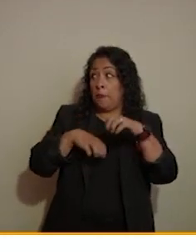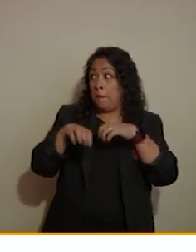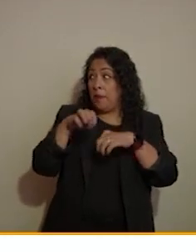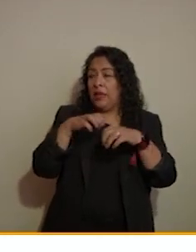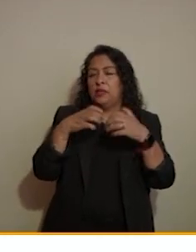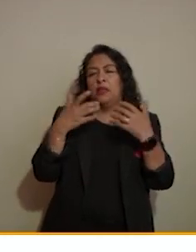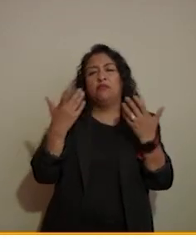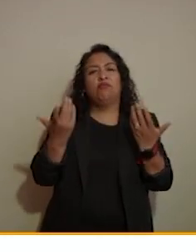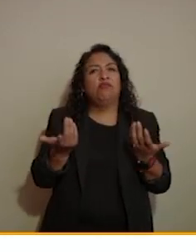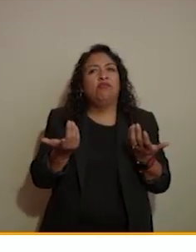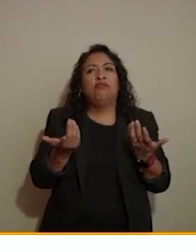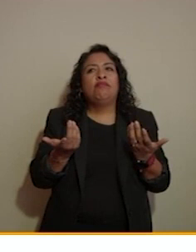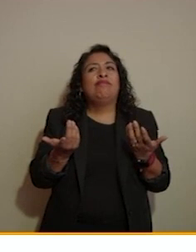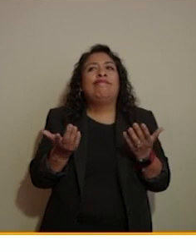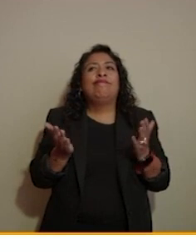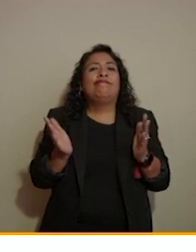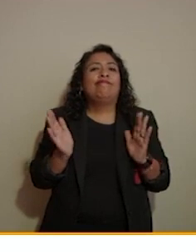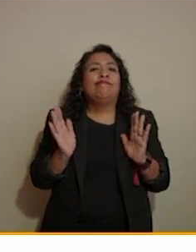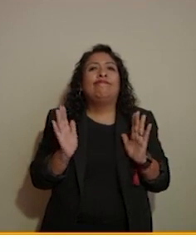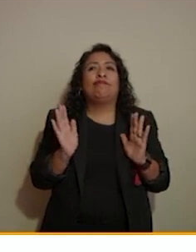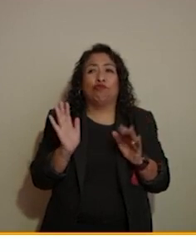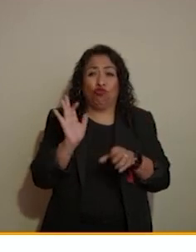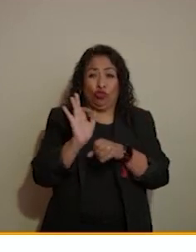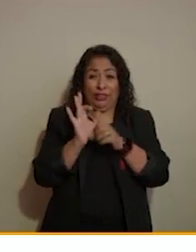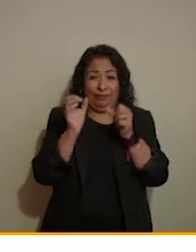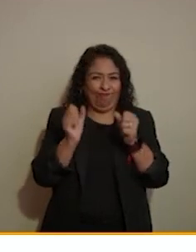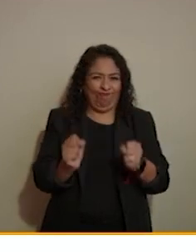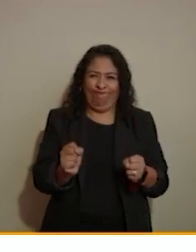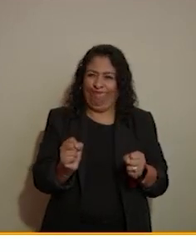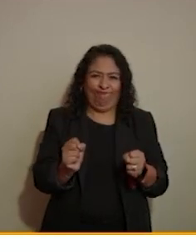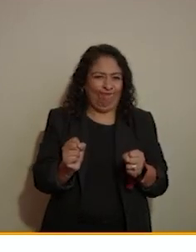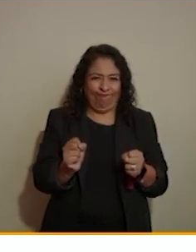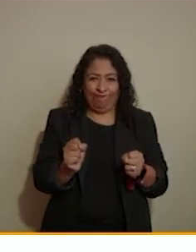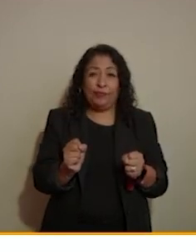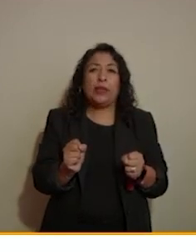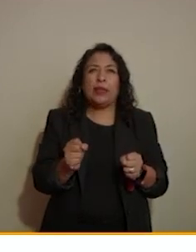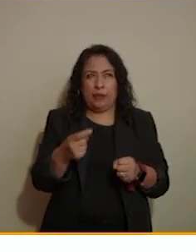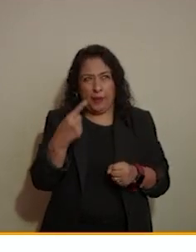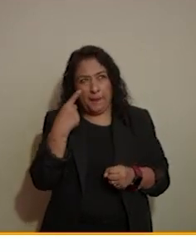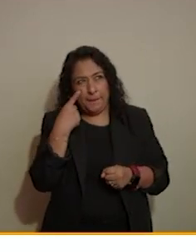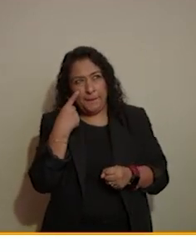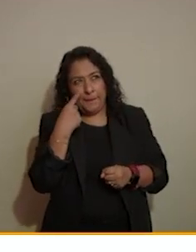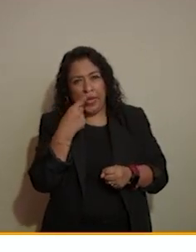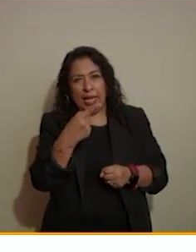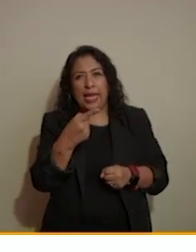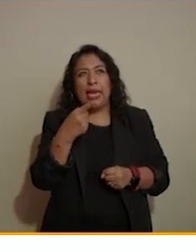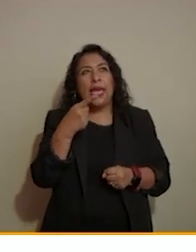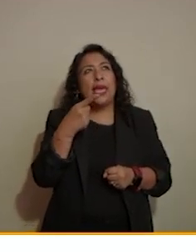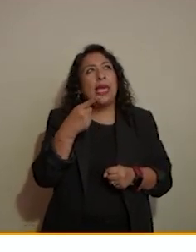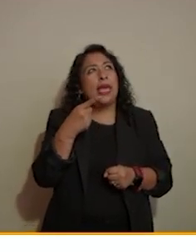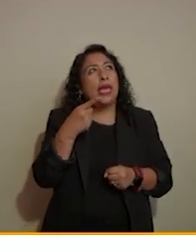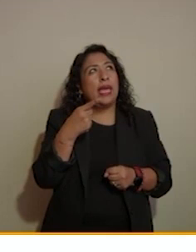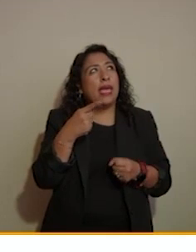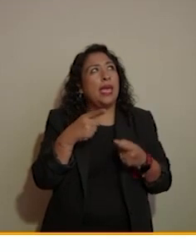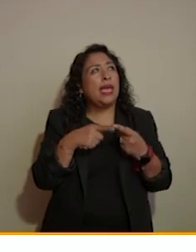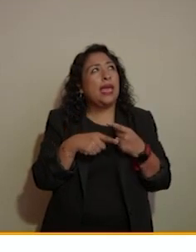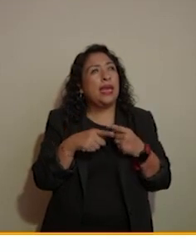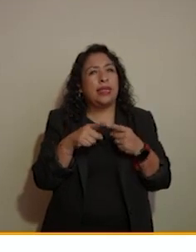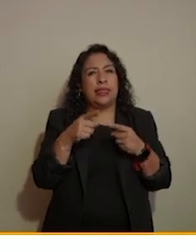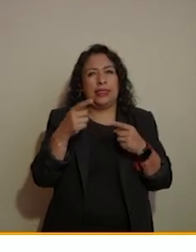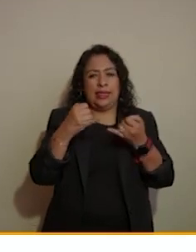es lejos de encontrarse garantizado. De hecho, si se fijan en la línea de tiempo